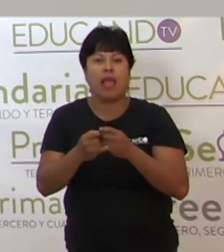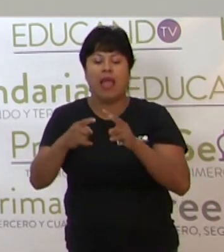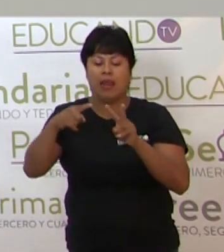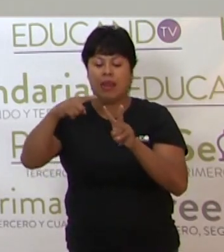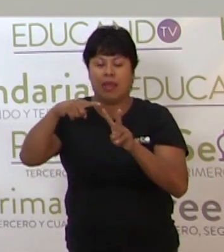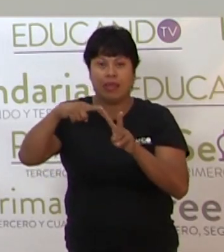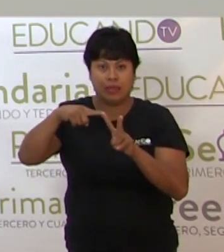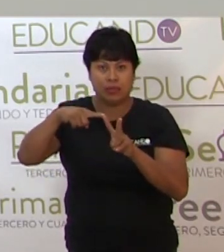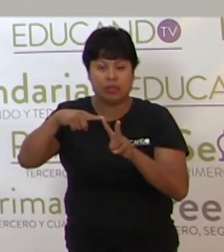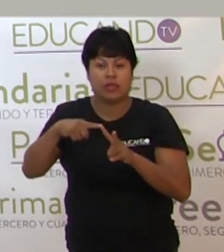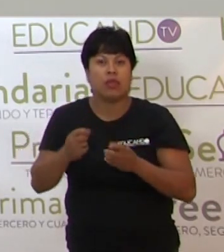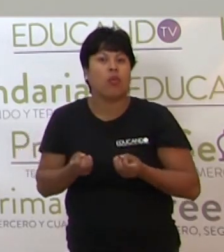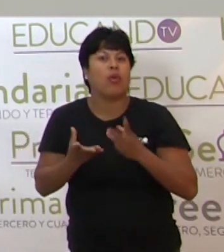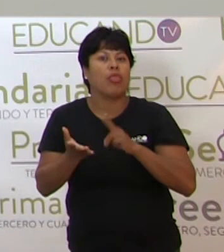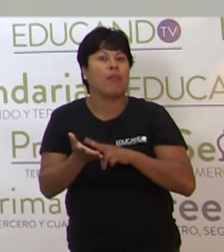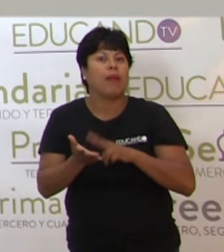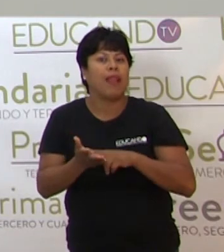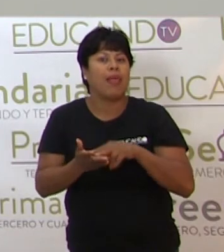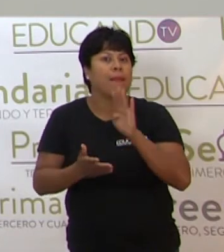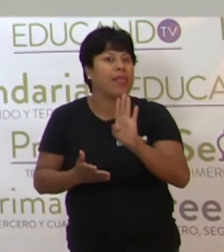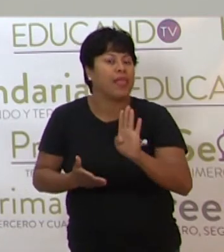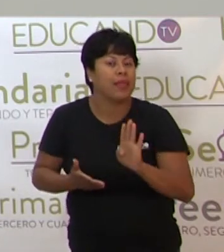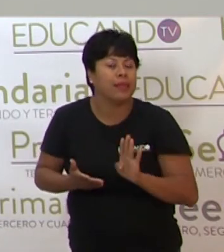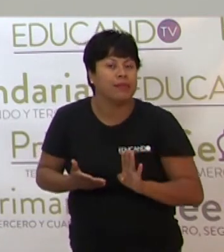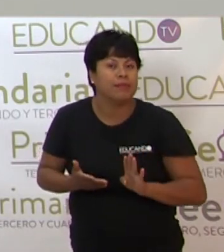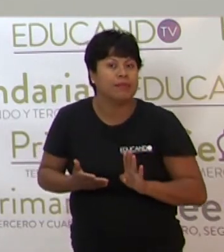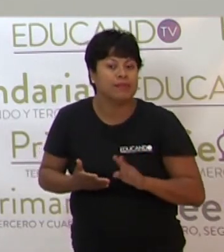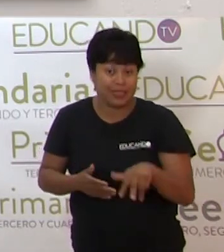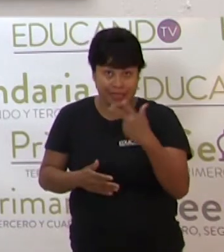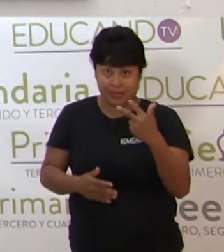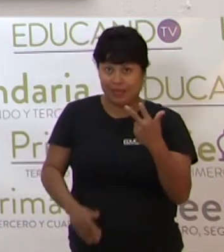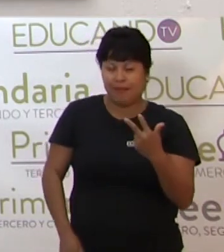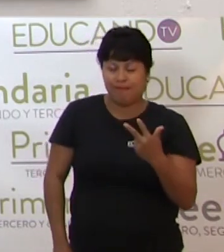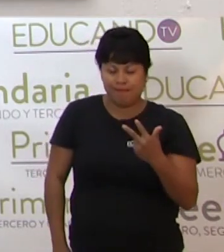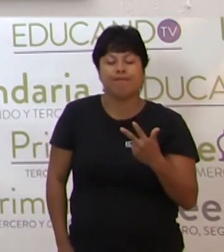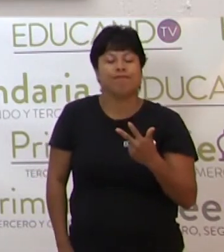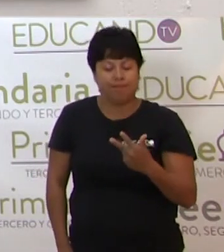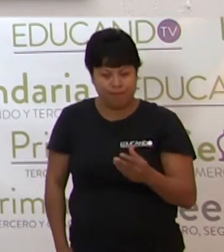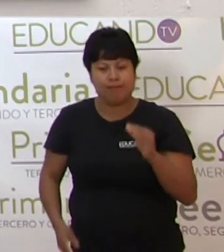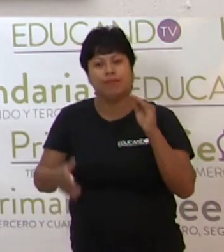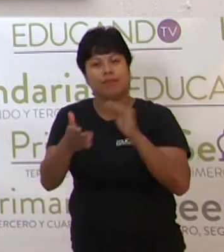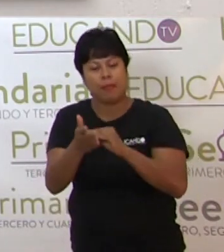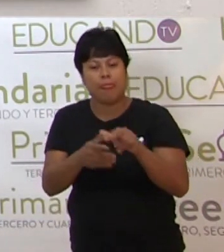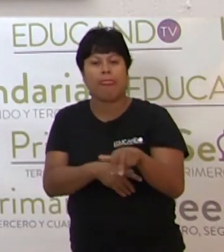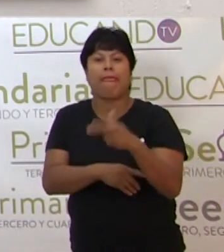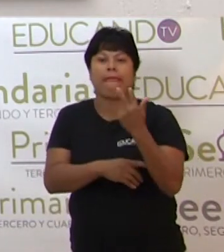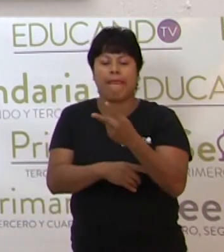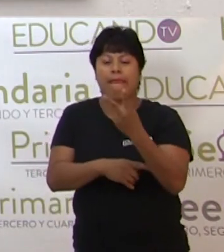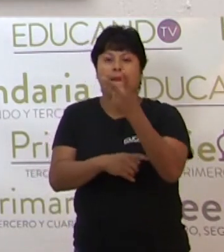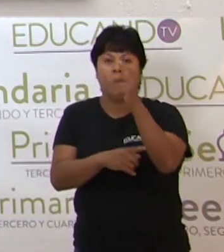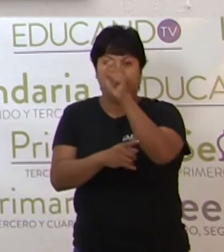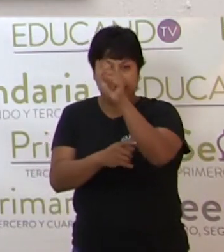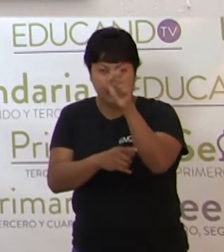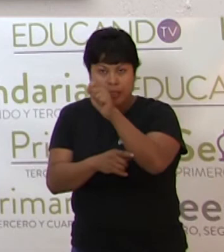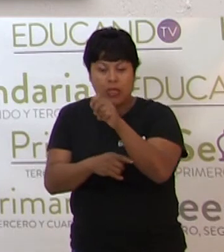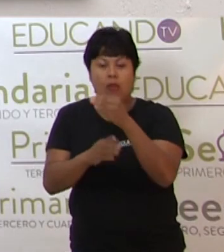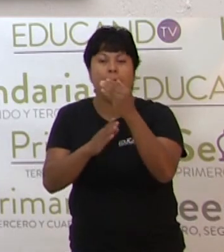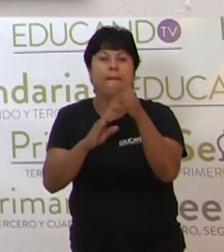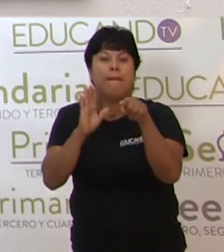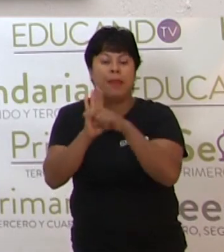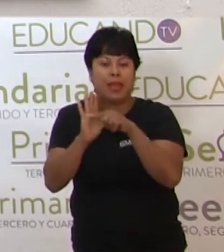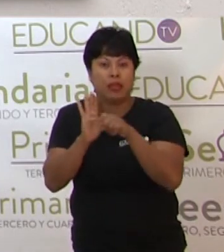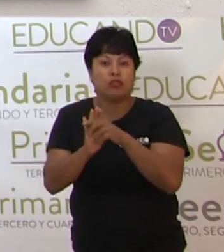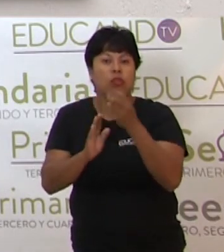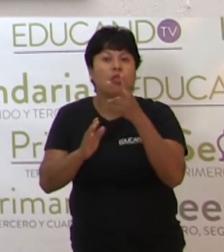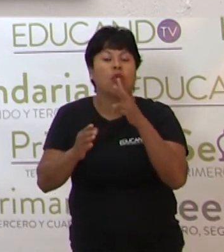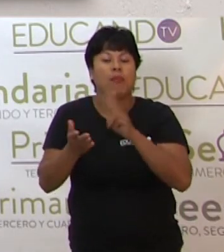cuadrada de, ¿cuánto vale C? 13. Ponemos 13 al cuadrado menos,